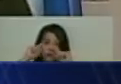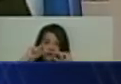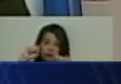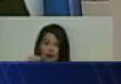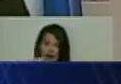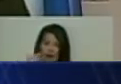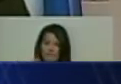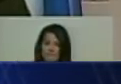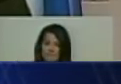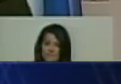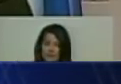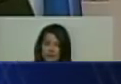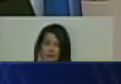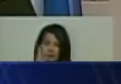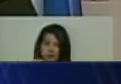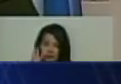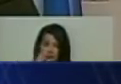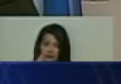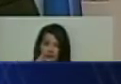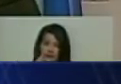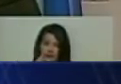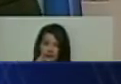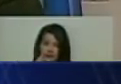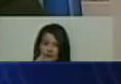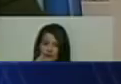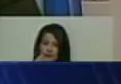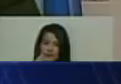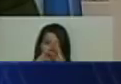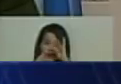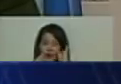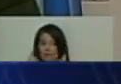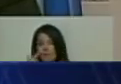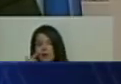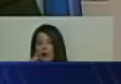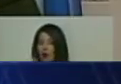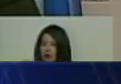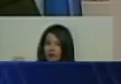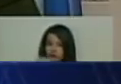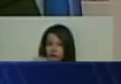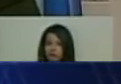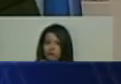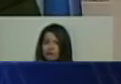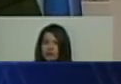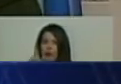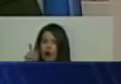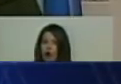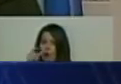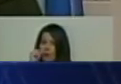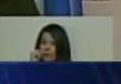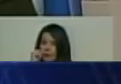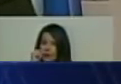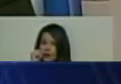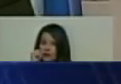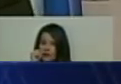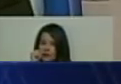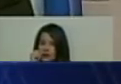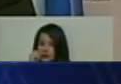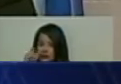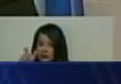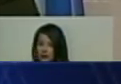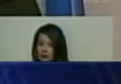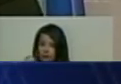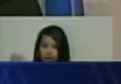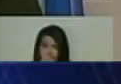materia, ¿verdad?, cada una de las declaraciones, llamados realizados por este ciudadano, con el objeto